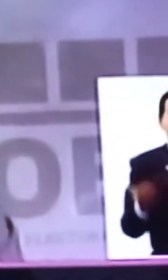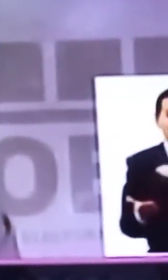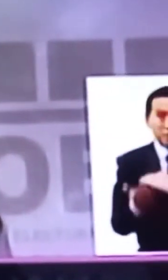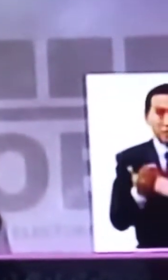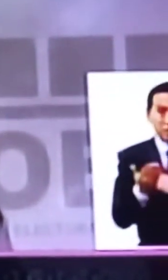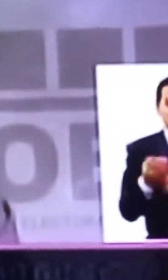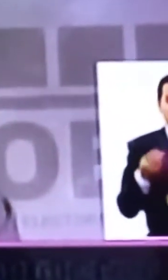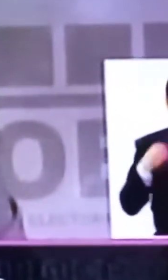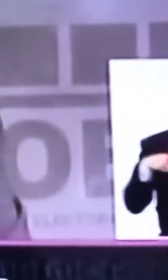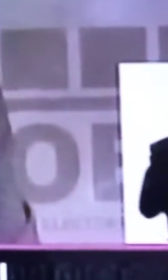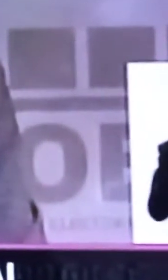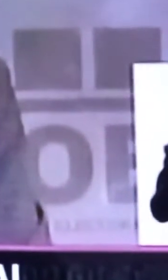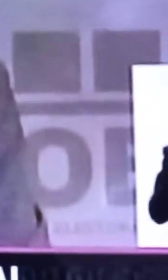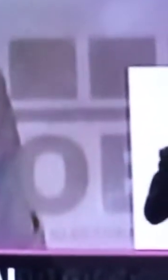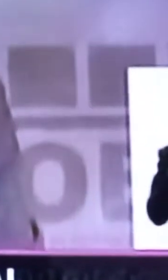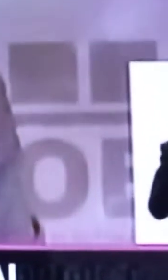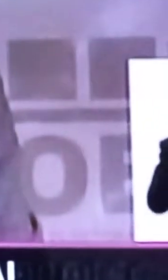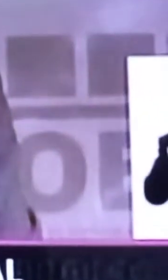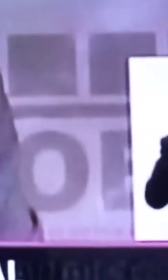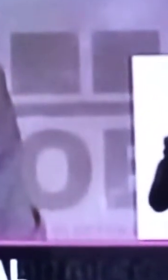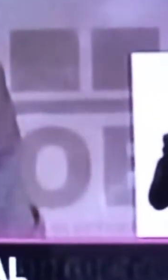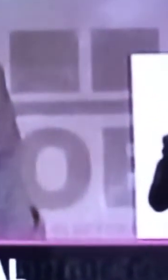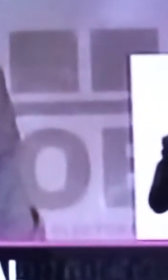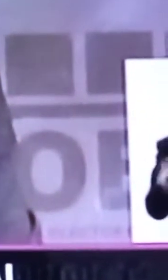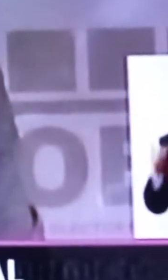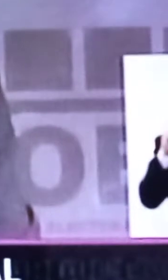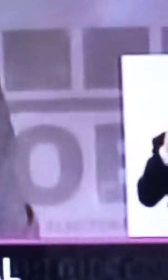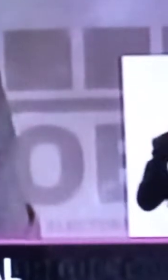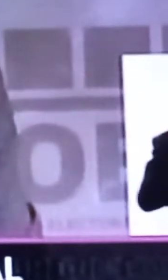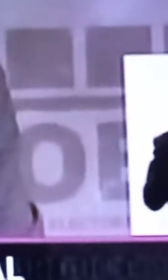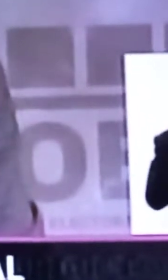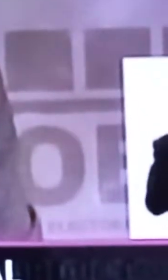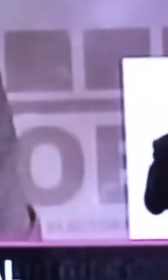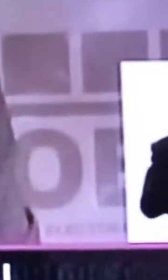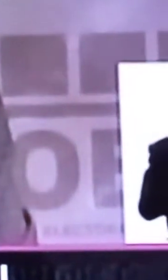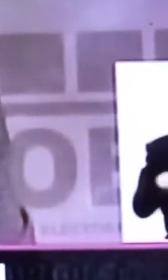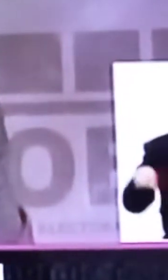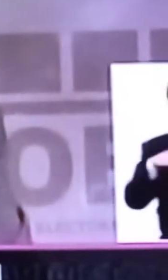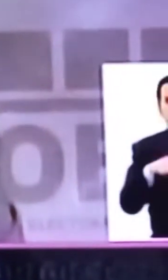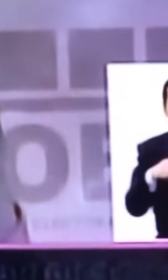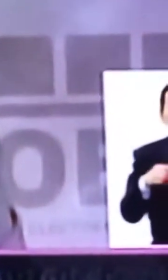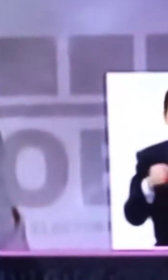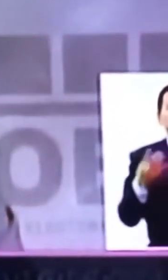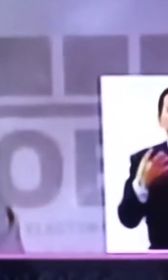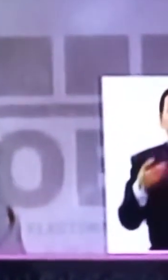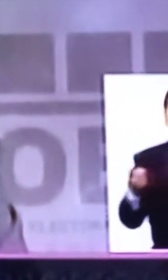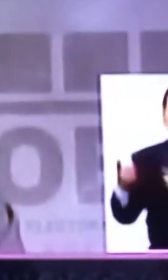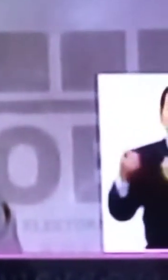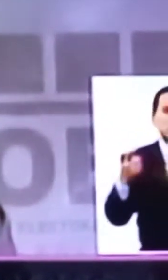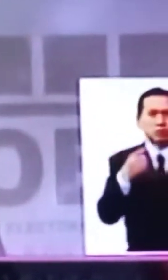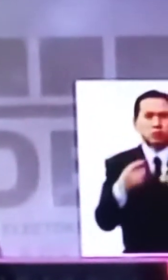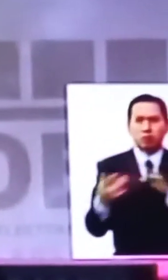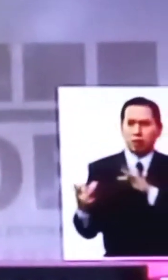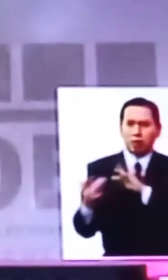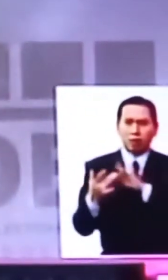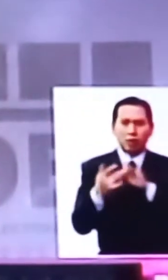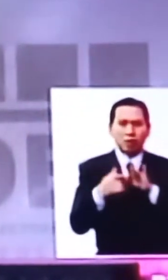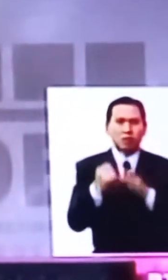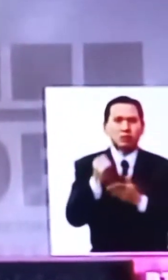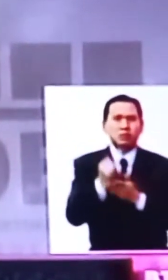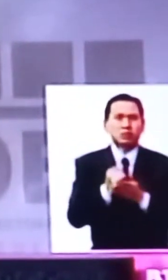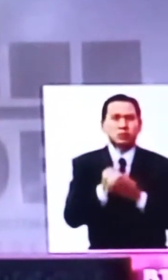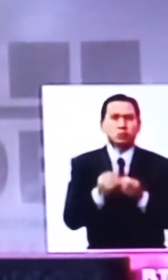Supremo Electoral constató una demanda de consultas muy elevadas que